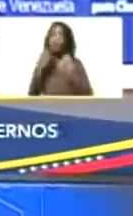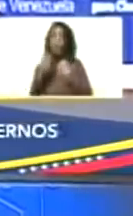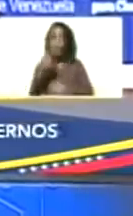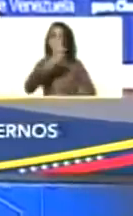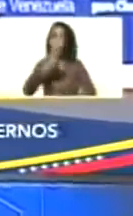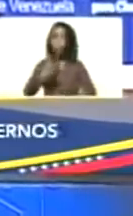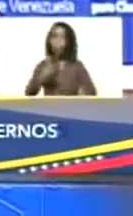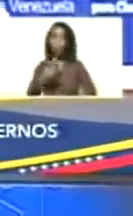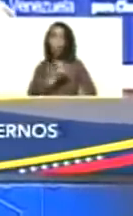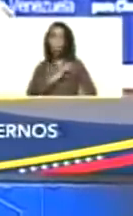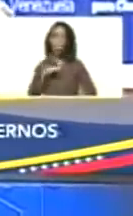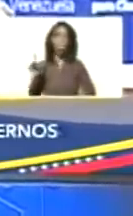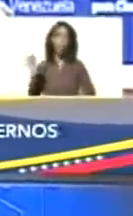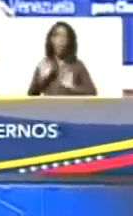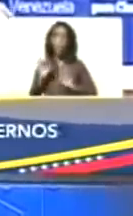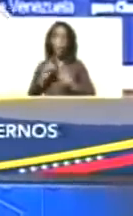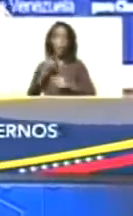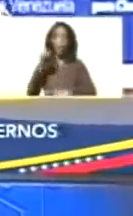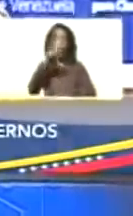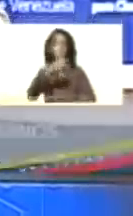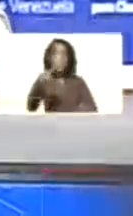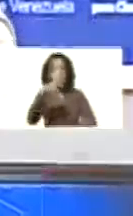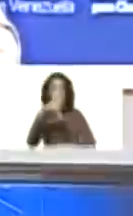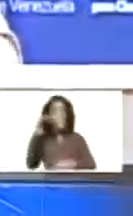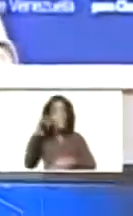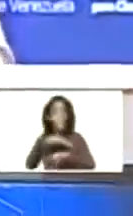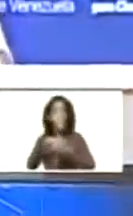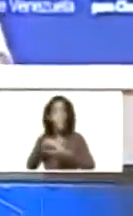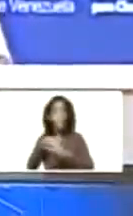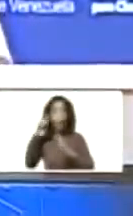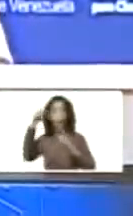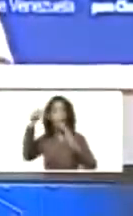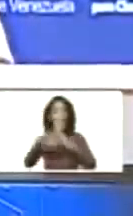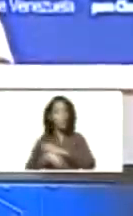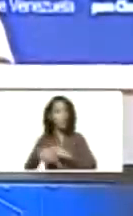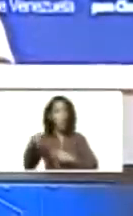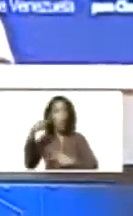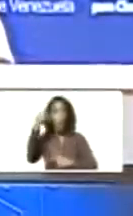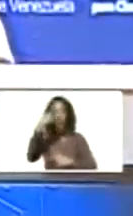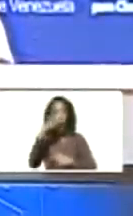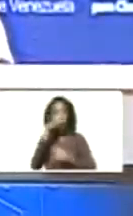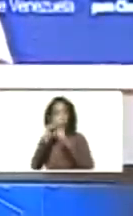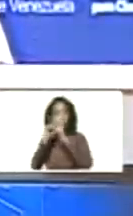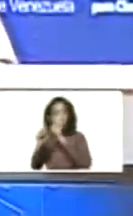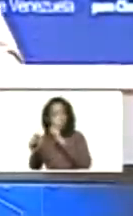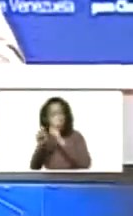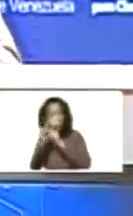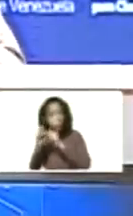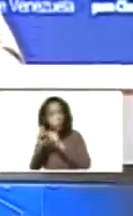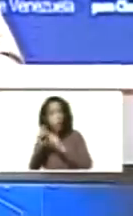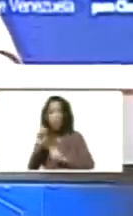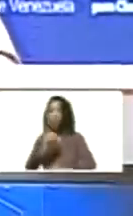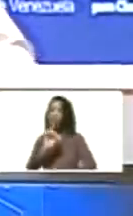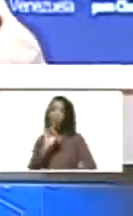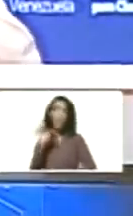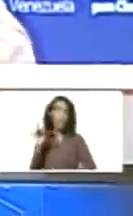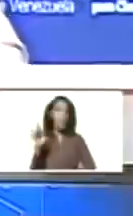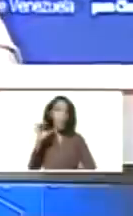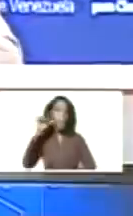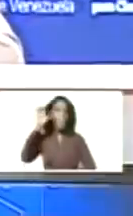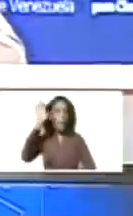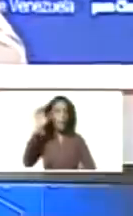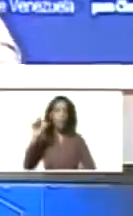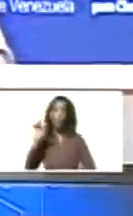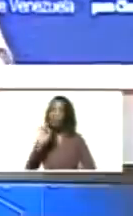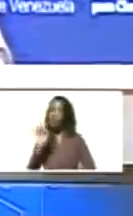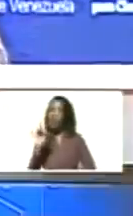indolente. Métanle el ojo ustedes, ministro, a fondo. Mucha gente indolente. No le duele el país, no le duele el